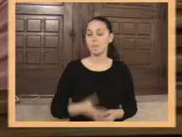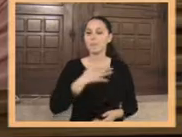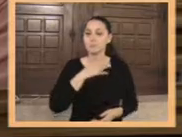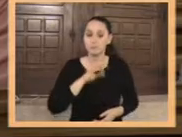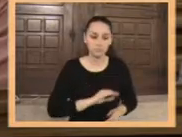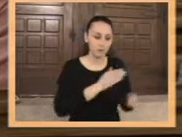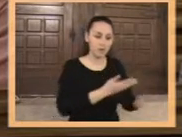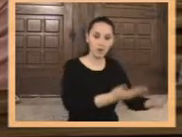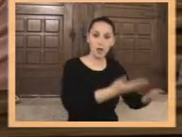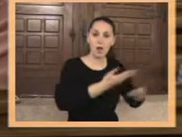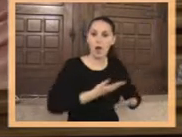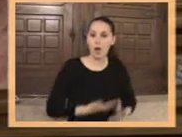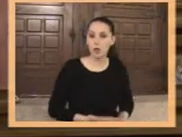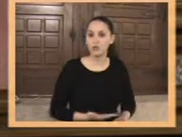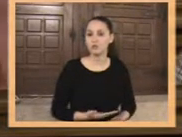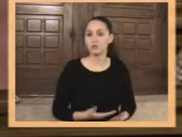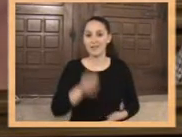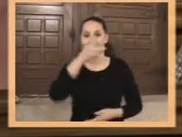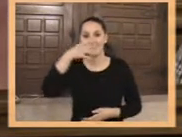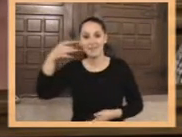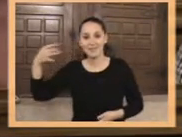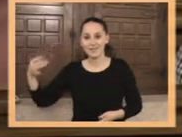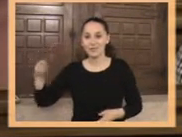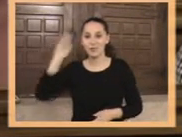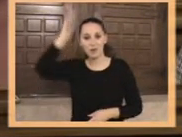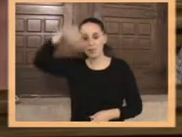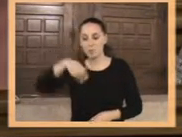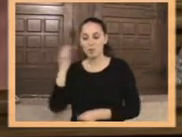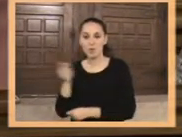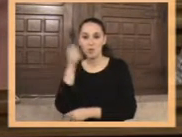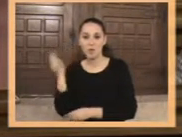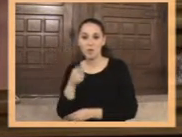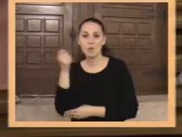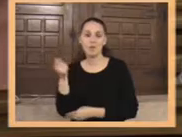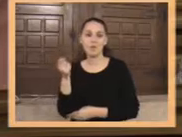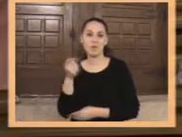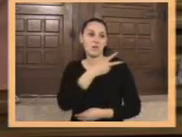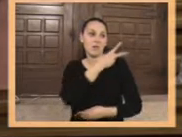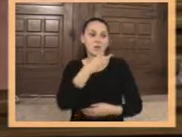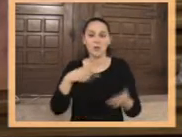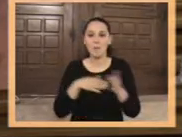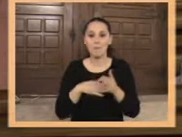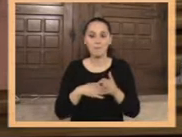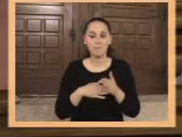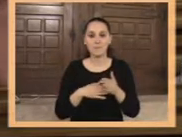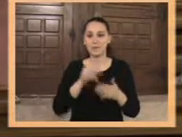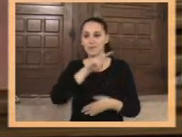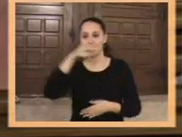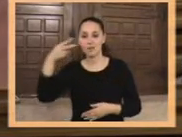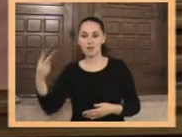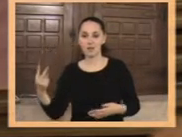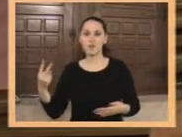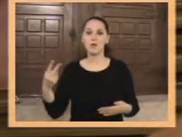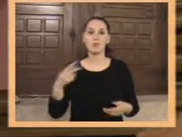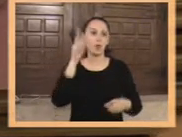Tenemos la deuda con el SEPEI, con los bomberos, que es que no hay manera ni de pagarla, que ya no sabemos ni por dónde va. El otro día calculábamos que ya superaba los 2 millones de euros. Tenemos el problema con